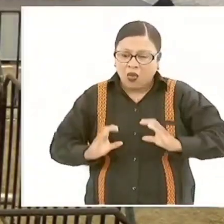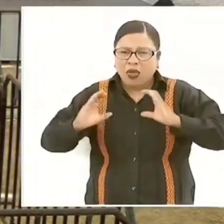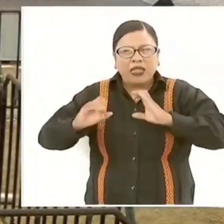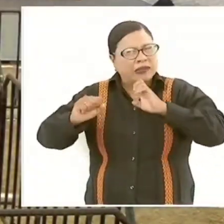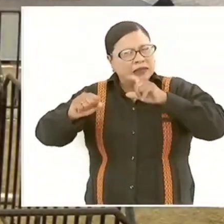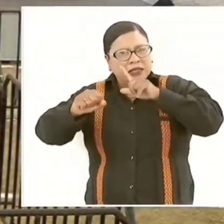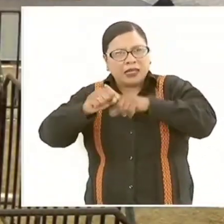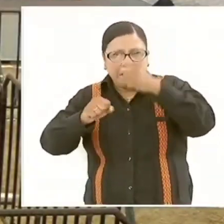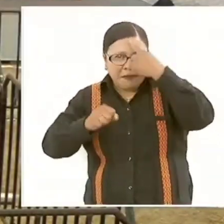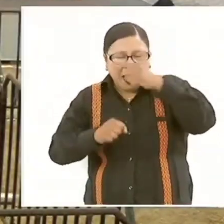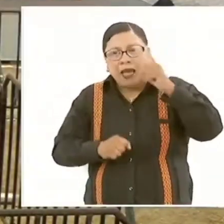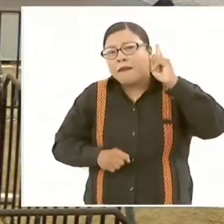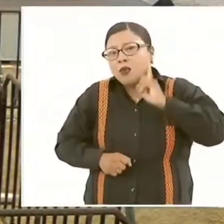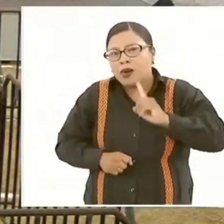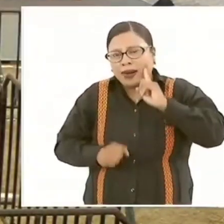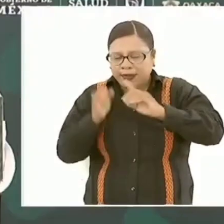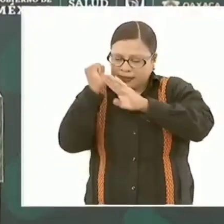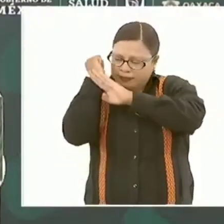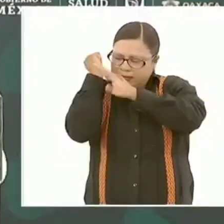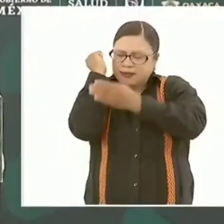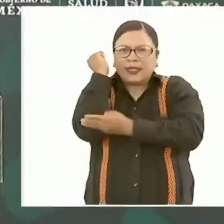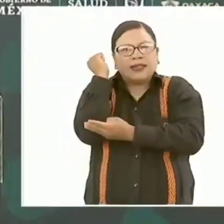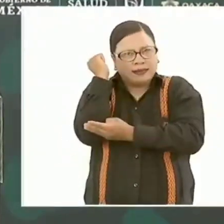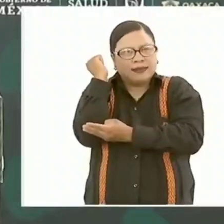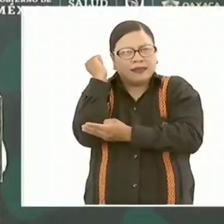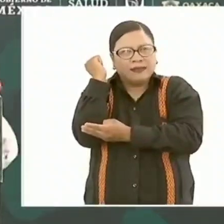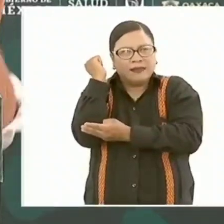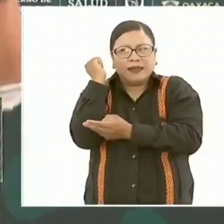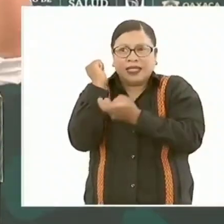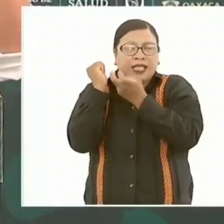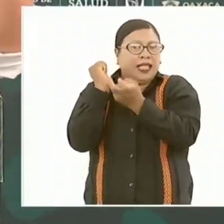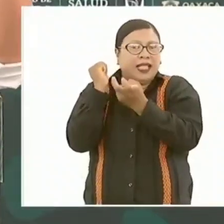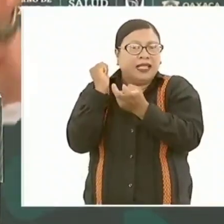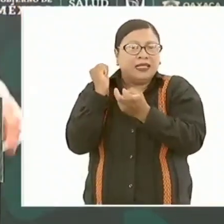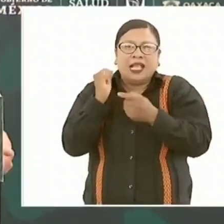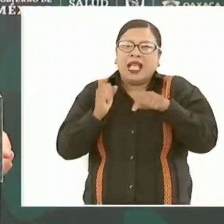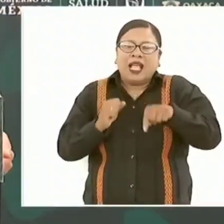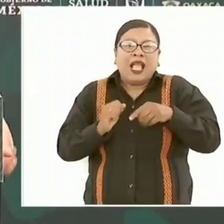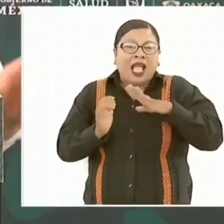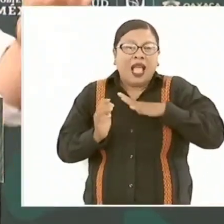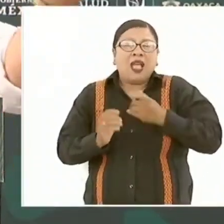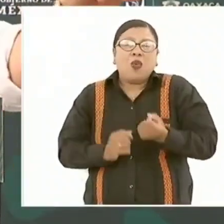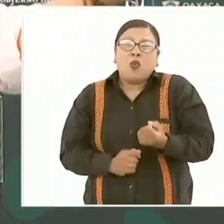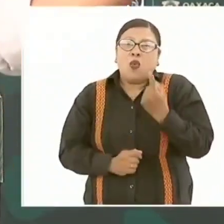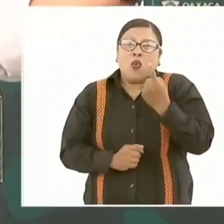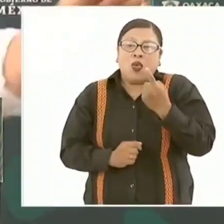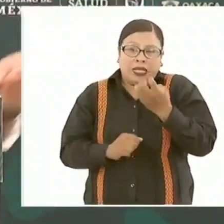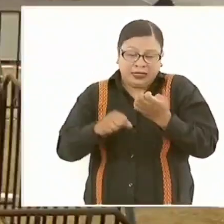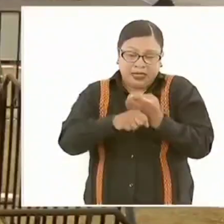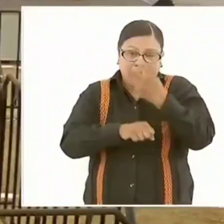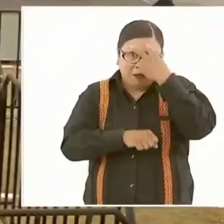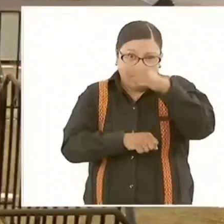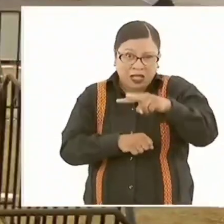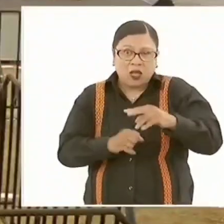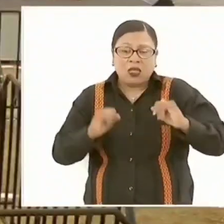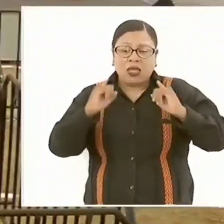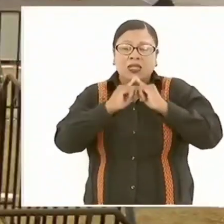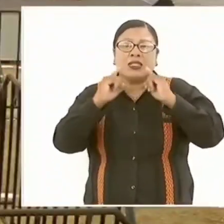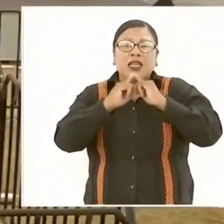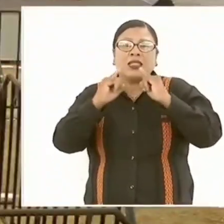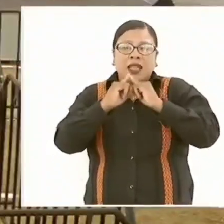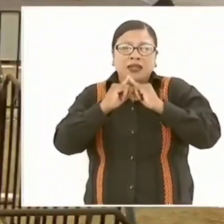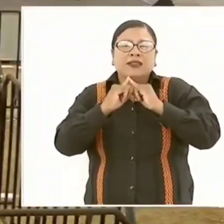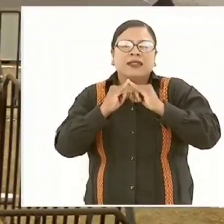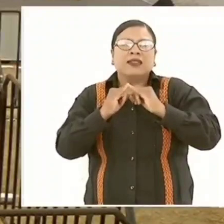intensivos solo para mujeres embarazadas. Eso nos contaban, solo existe una en el Estado de México, otra en el Instituto Nacional de